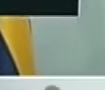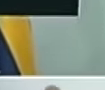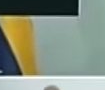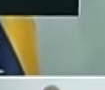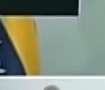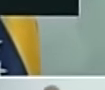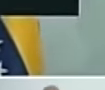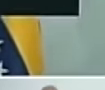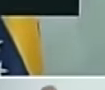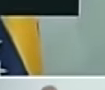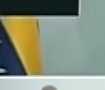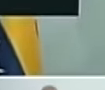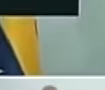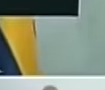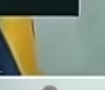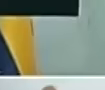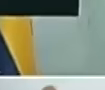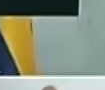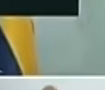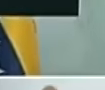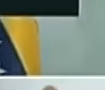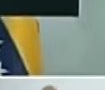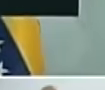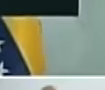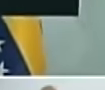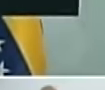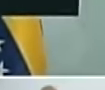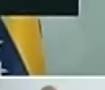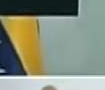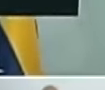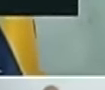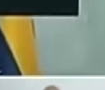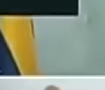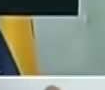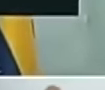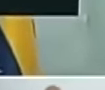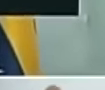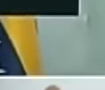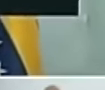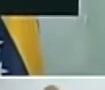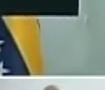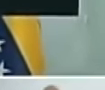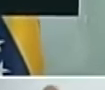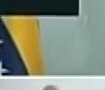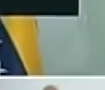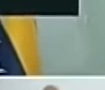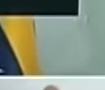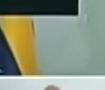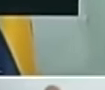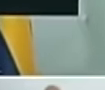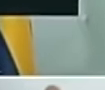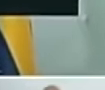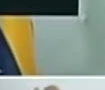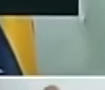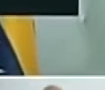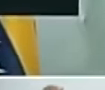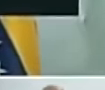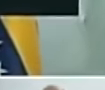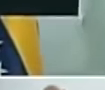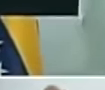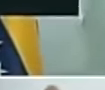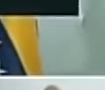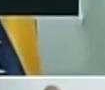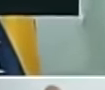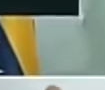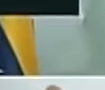Este plan es la unión perfecta entre los cinco objetivos históricos escritos por el comandante Chávez y las